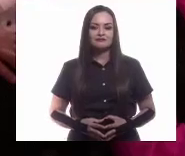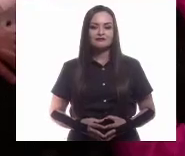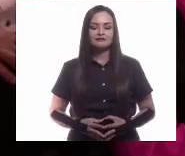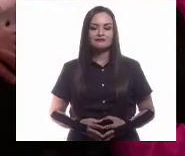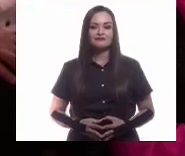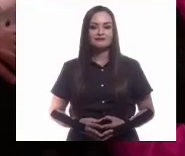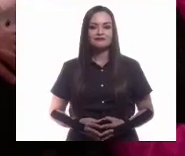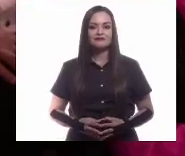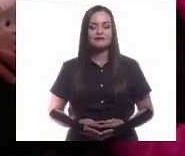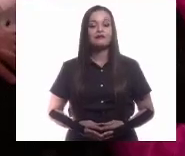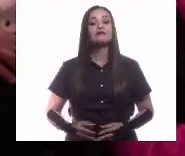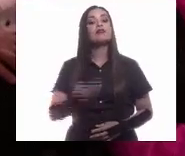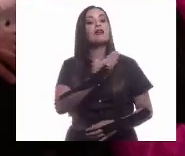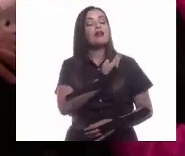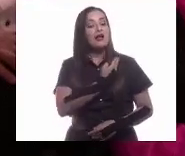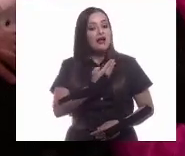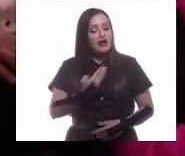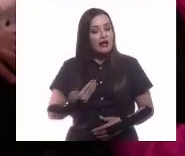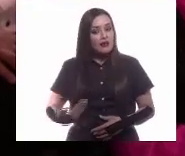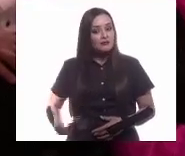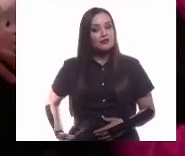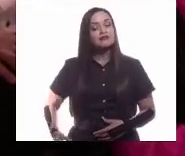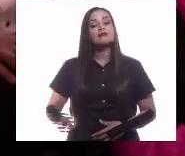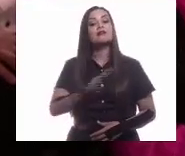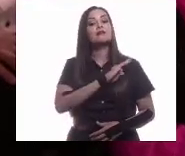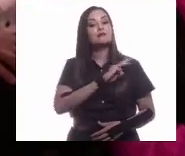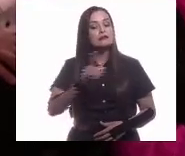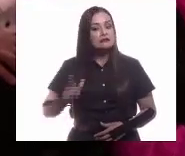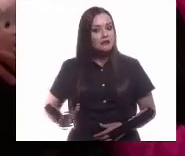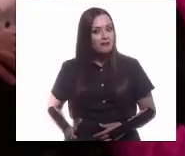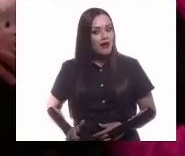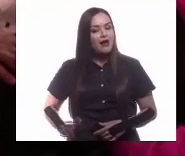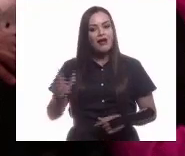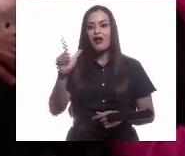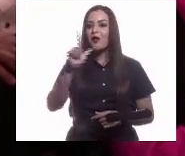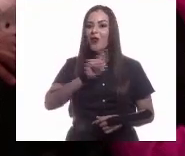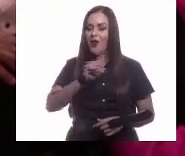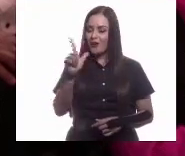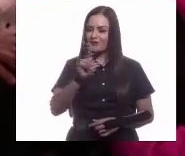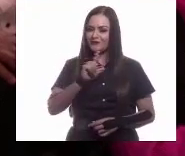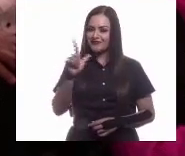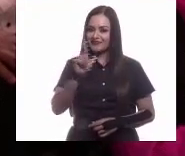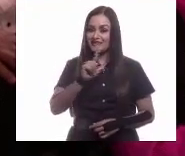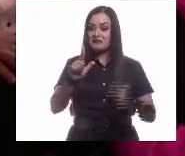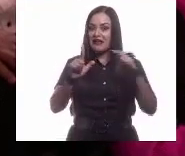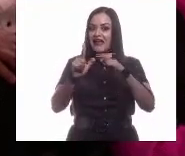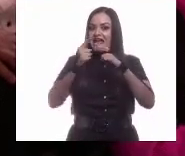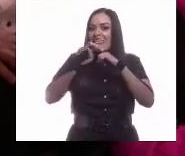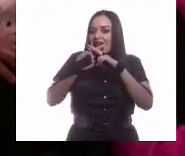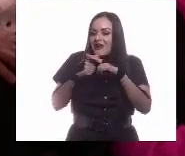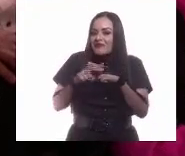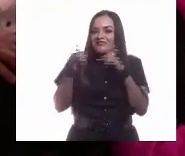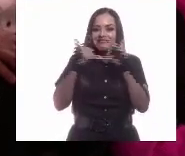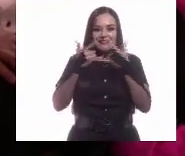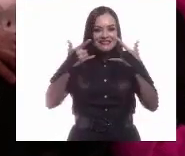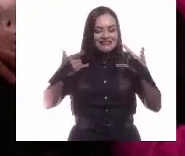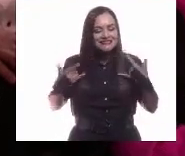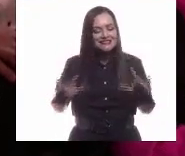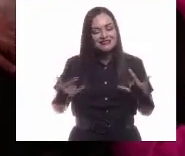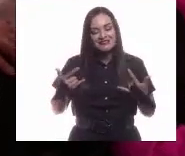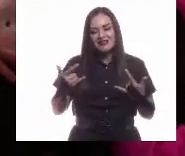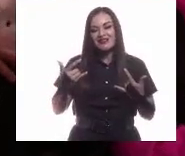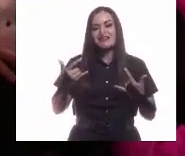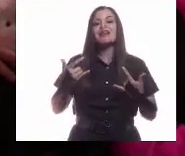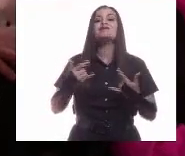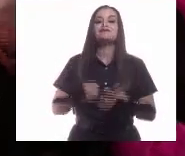A la presidenta municipal del municipio de Loreto, donde se inició la historia de las Californias, Areli Arce Peralta,